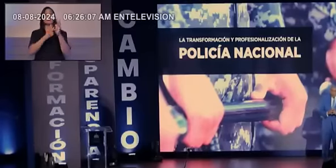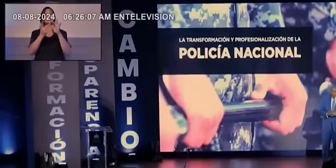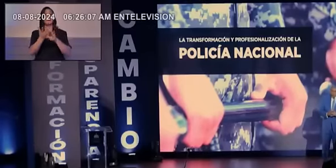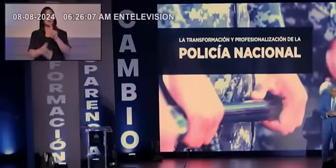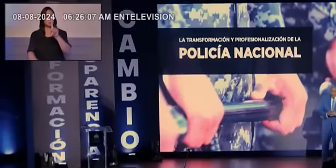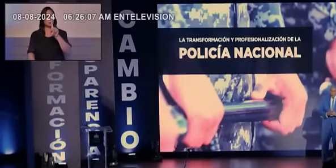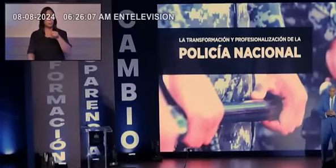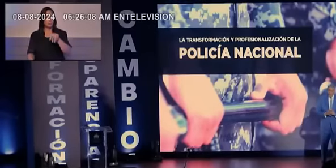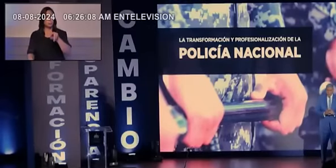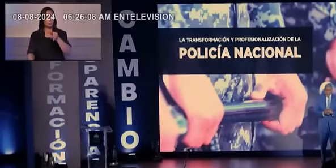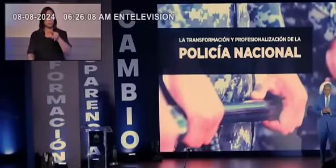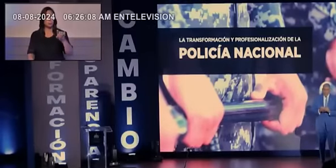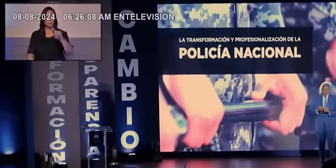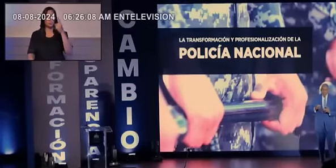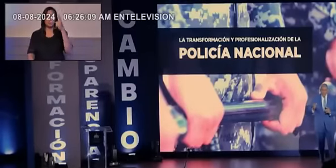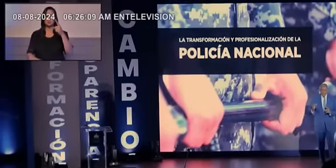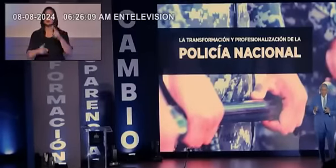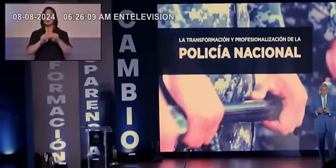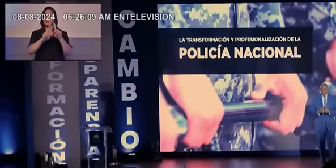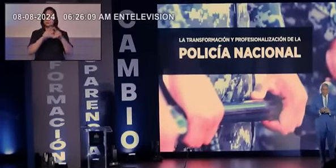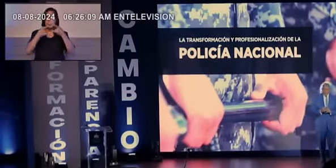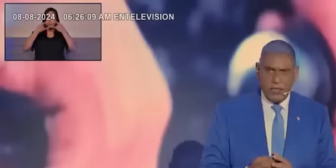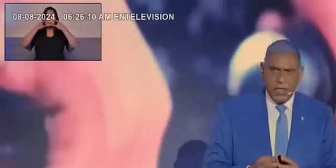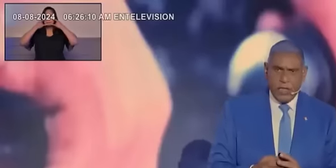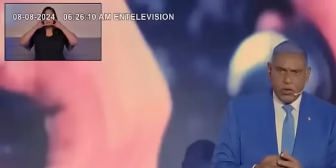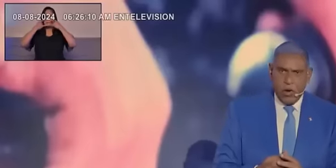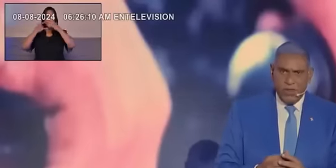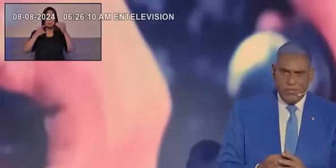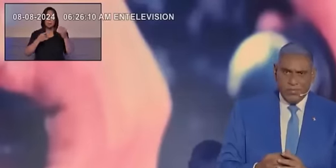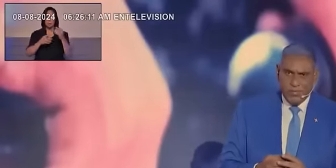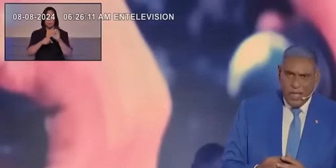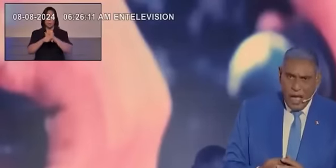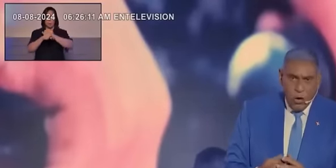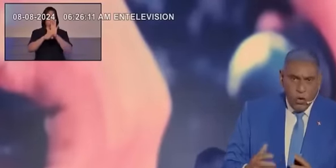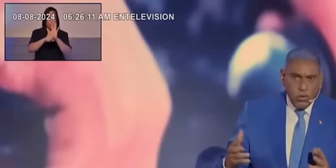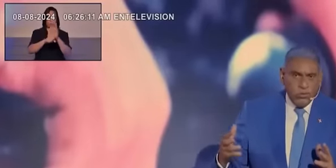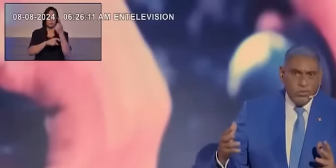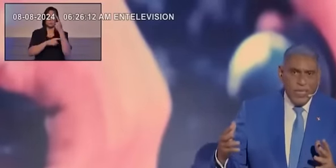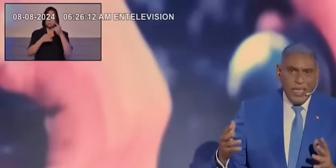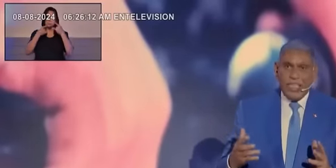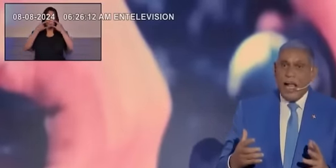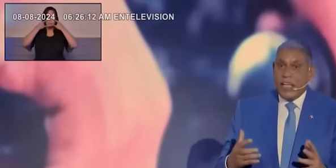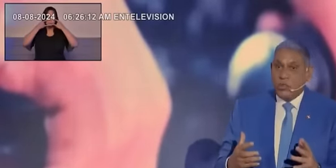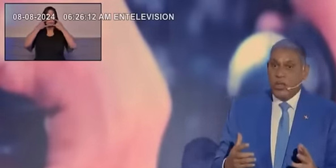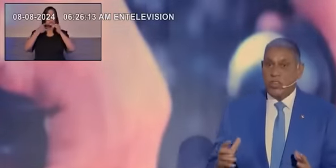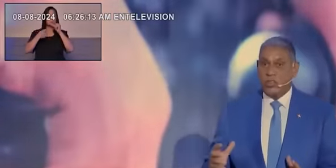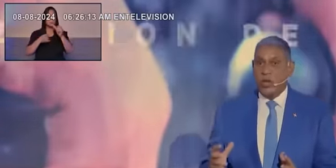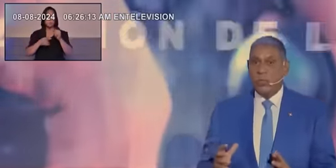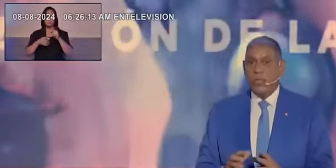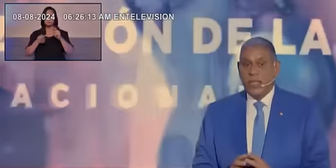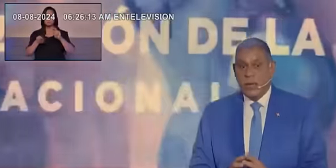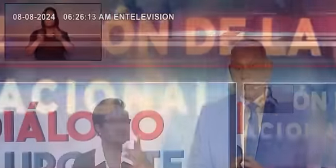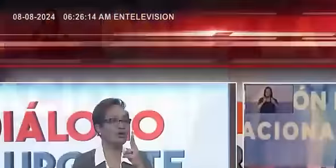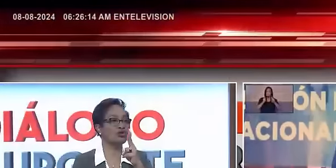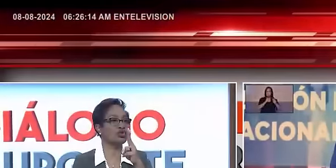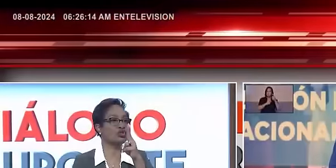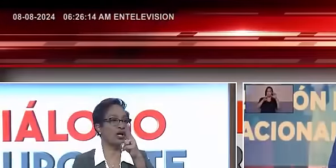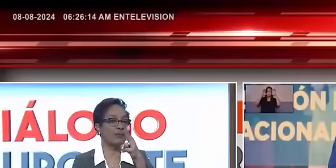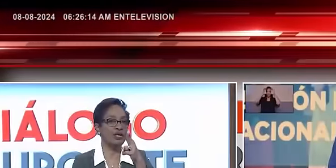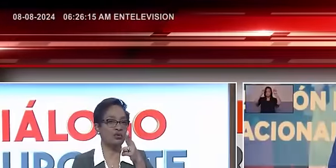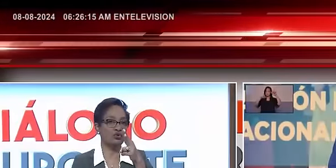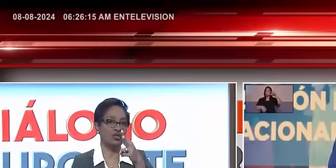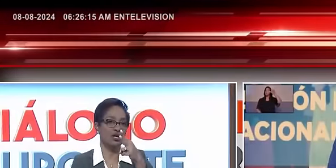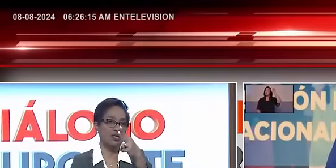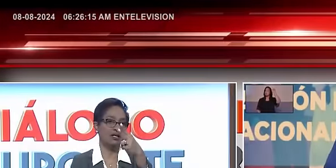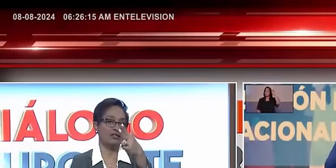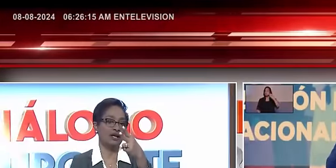mataron, por citar casos que le llegan a uno de los que nos marcan día a día, pregúntele a las madres de los dos